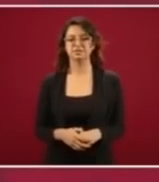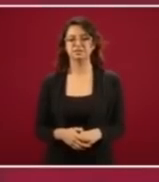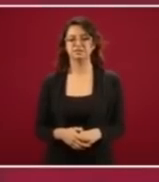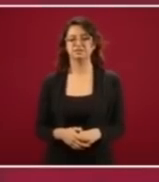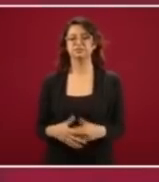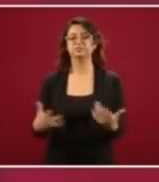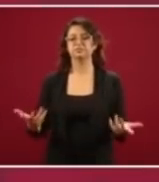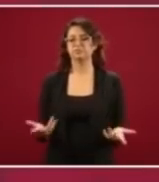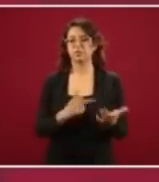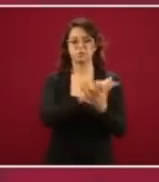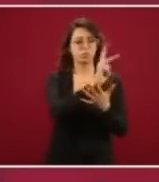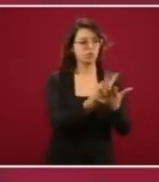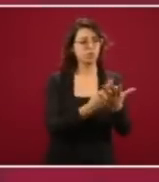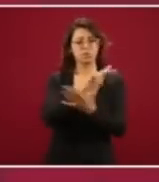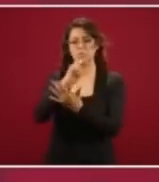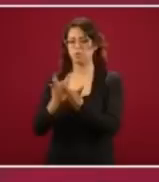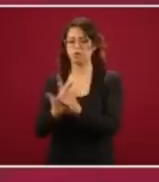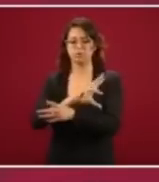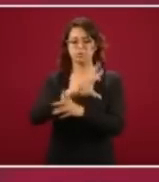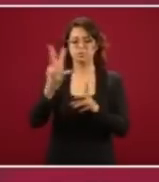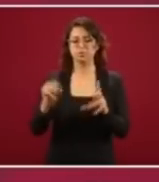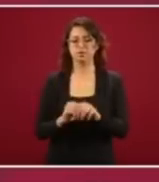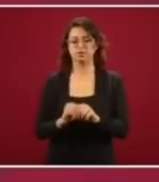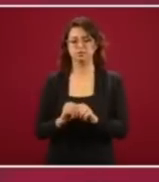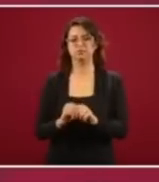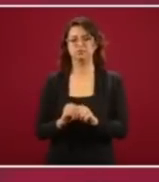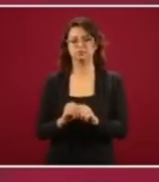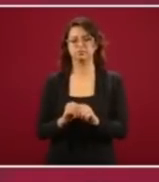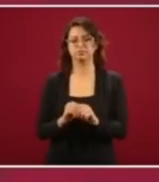Yo voy a estar informando